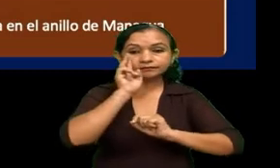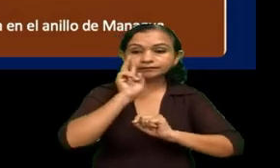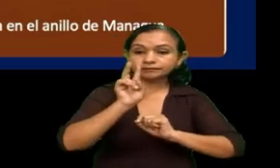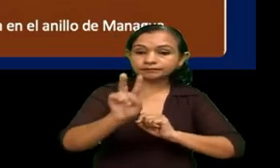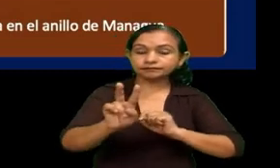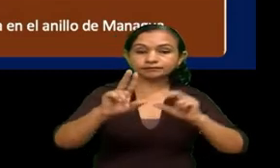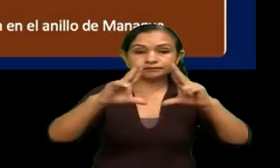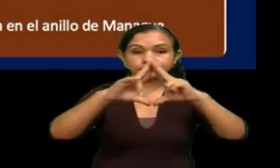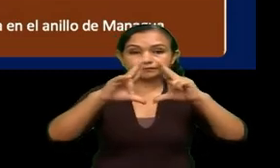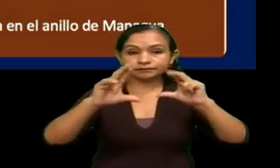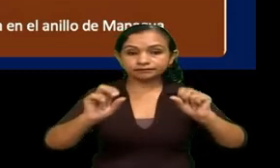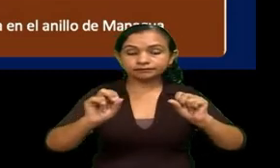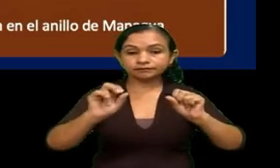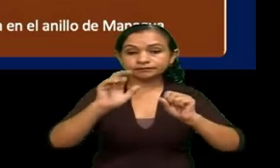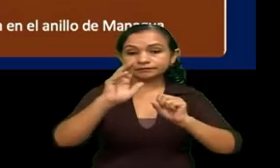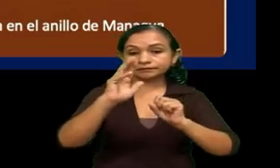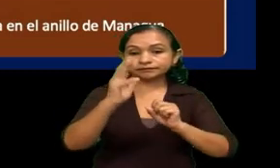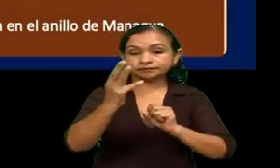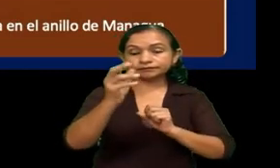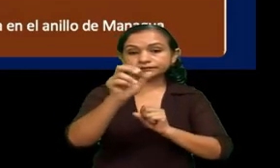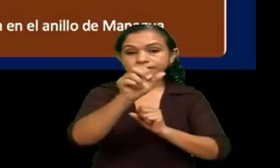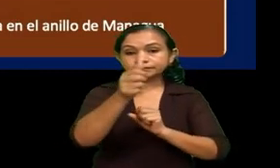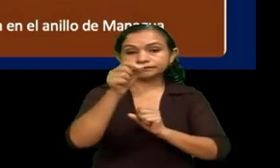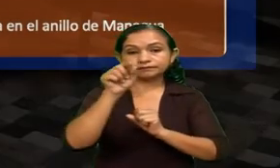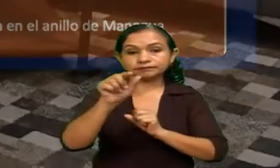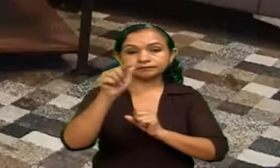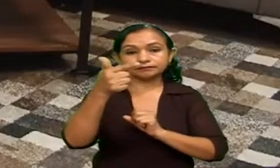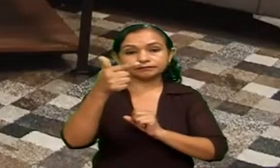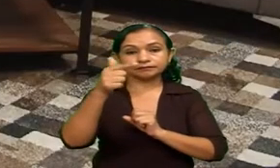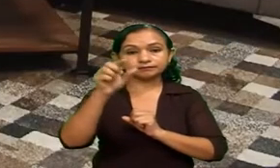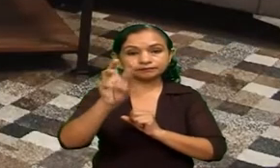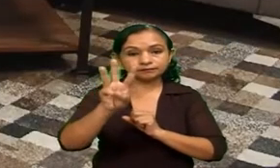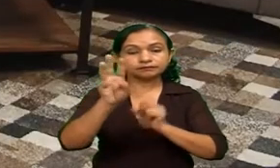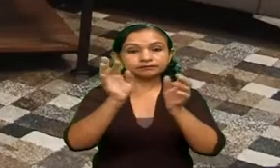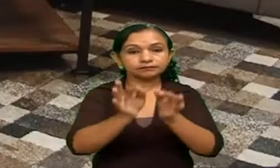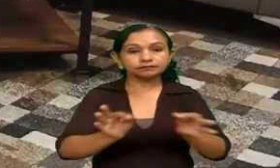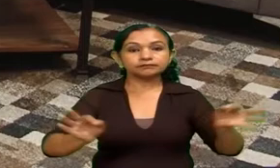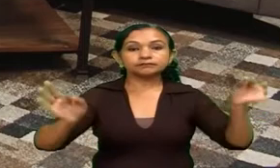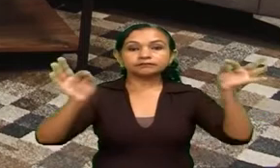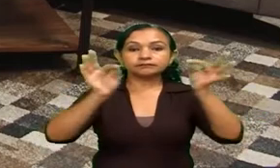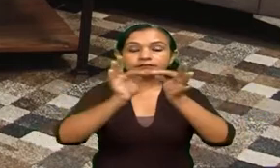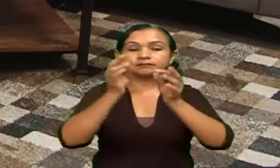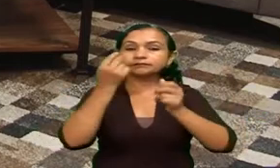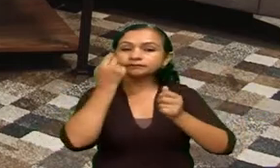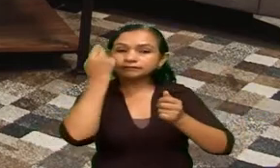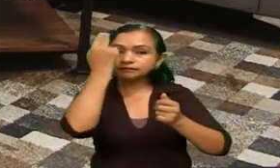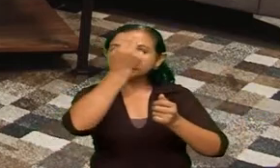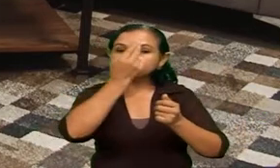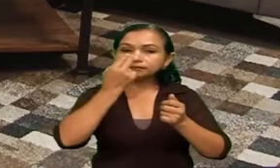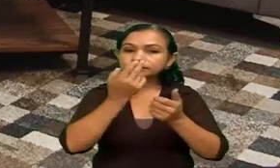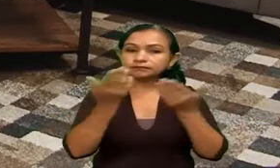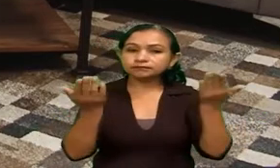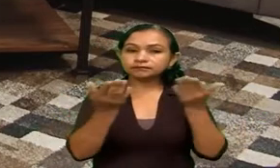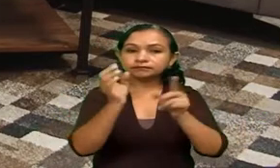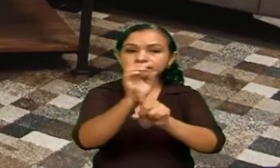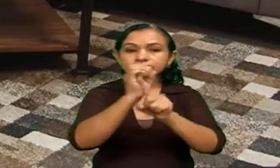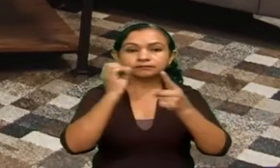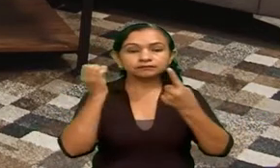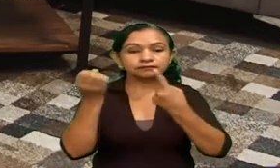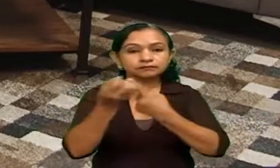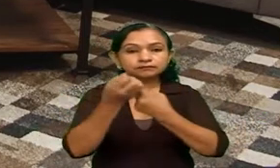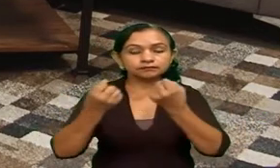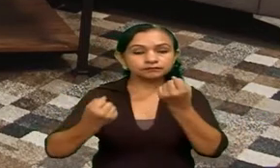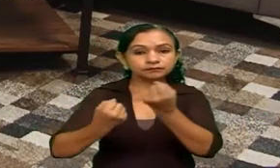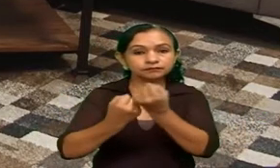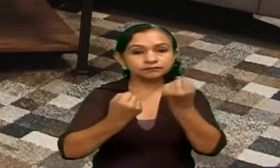Nicaragua ahora con el 96.73 es importante ya la pregunta. Los organismos que